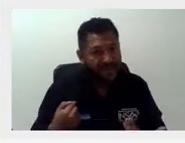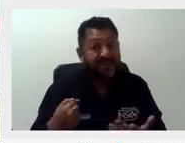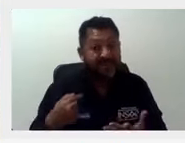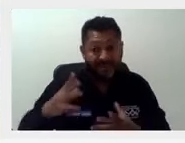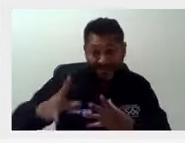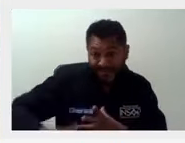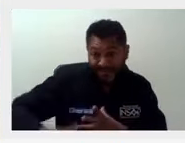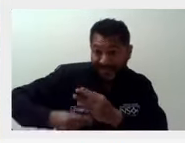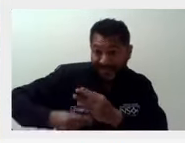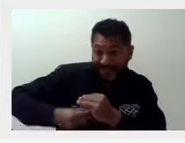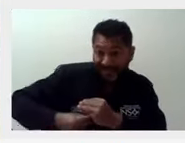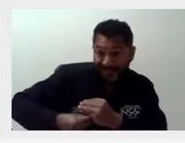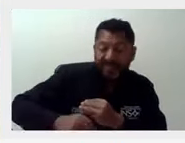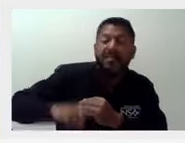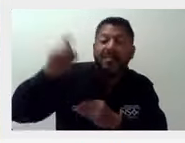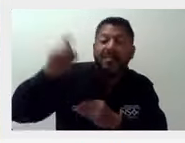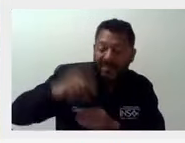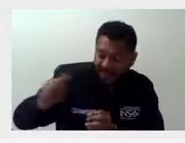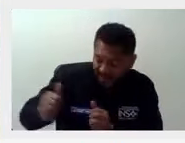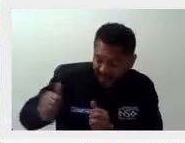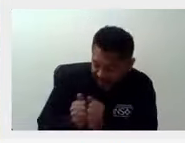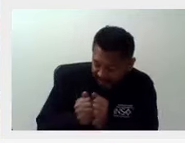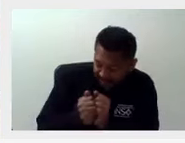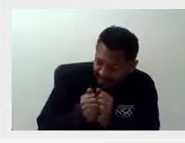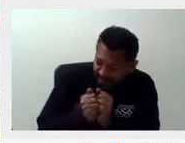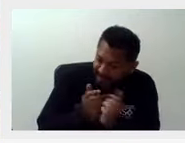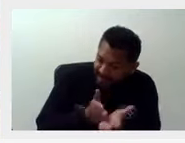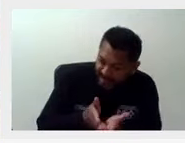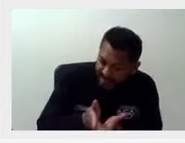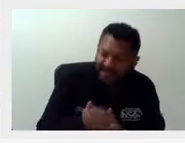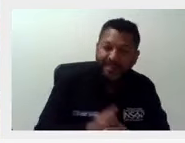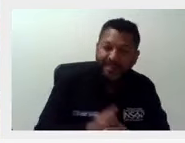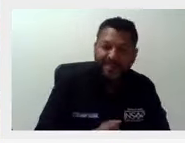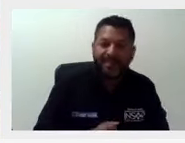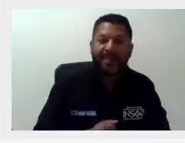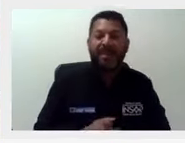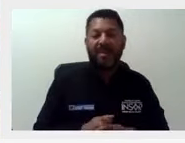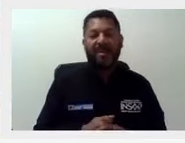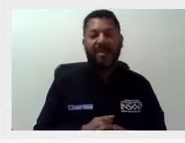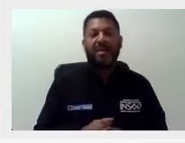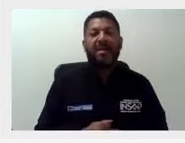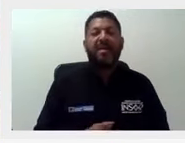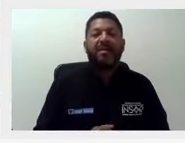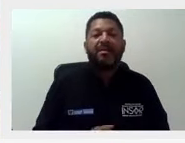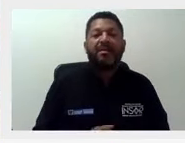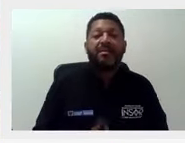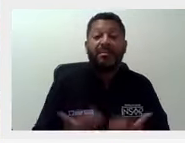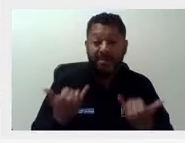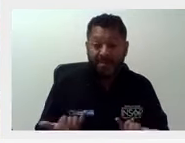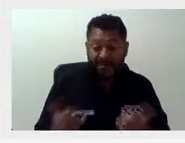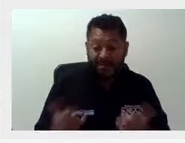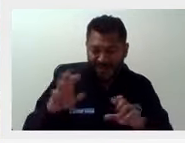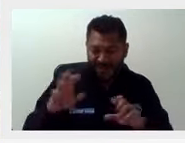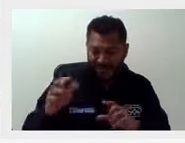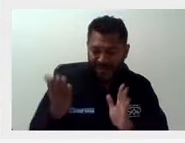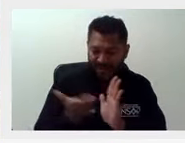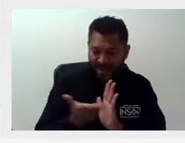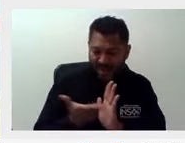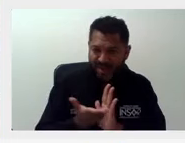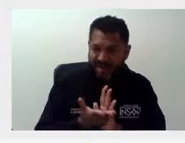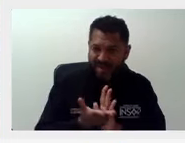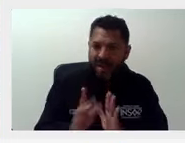requieren un acompañamiento permanente. Entonces ahí digamos que toda esa parte educativa empieza a cruzarse con la dinámica